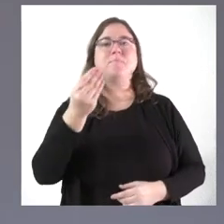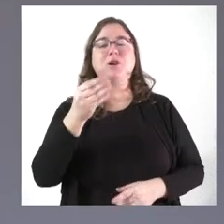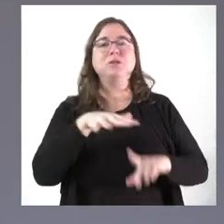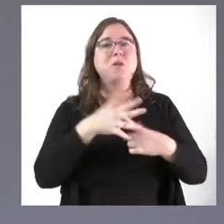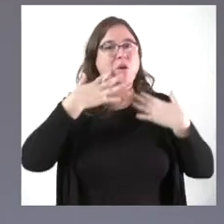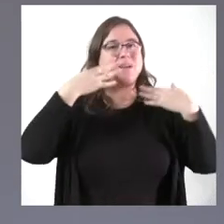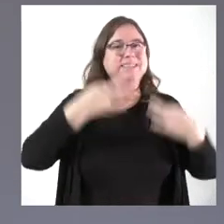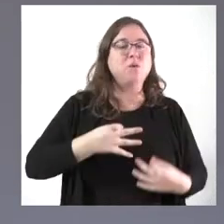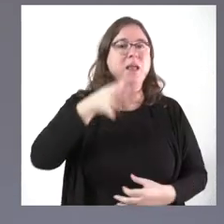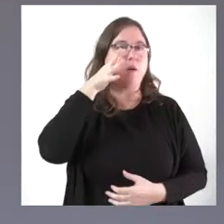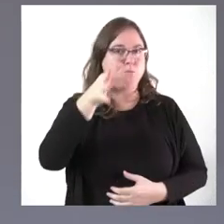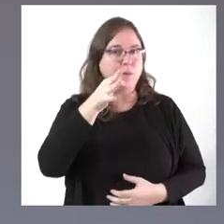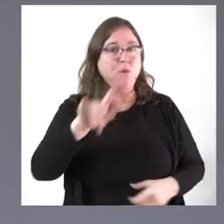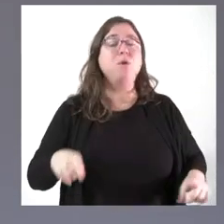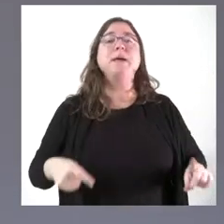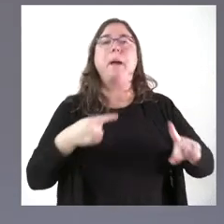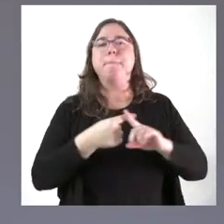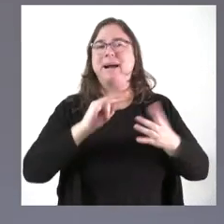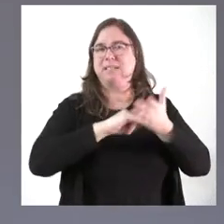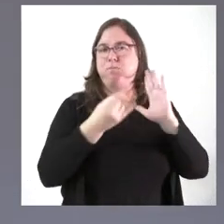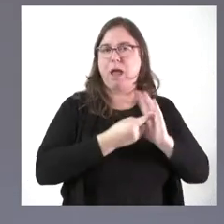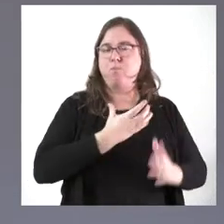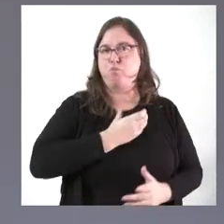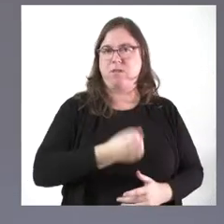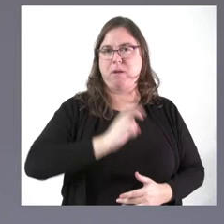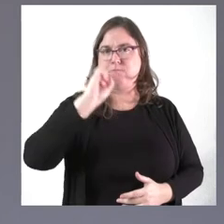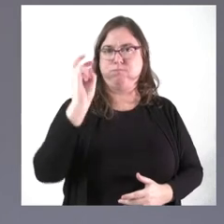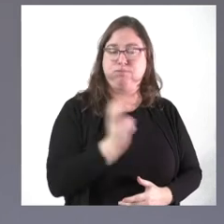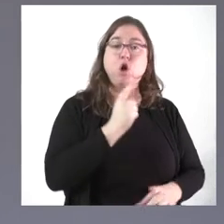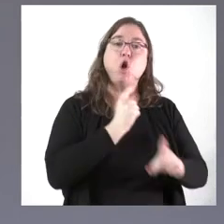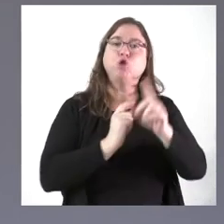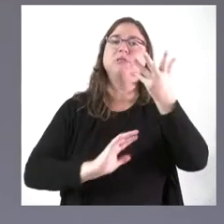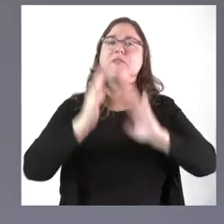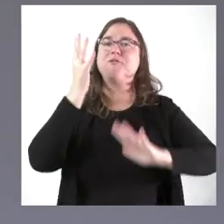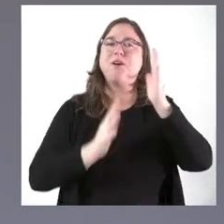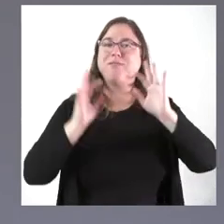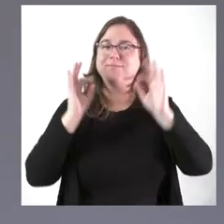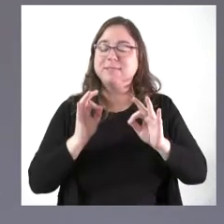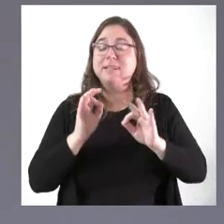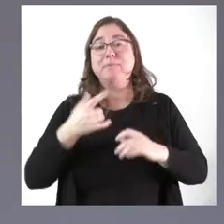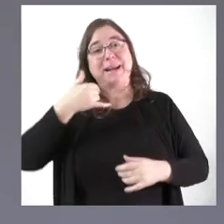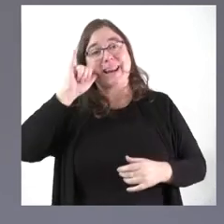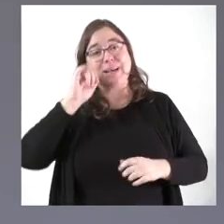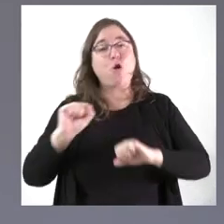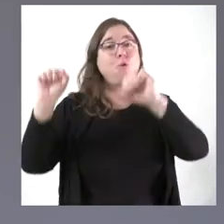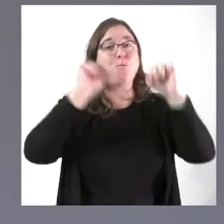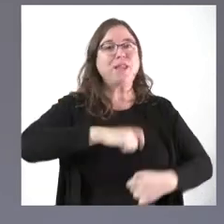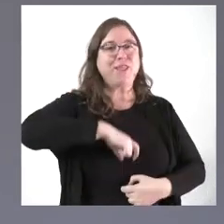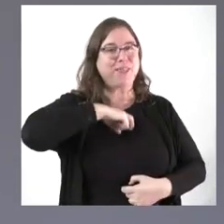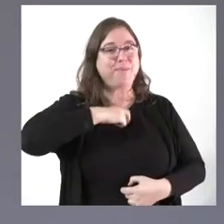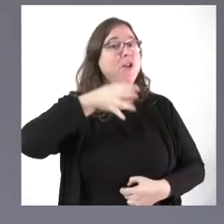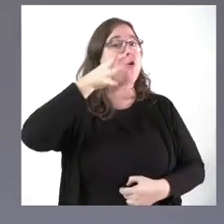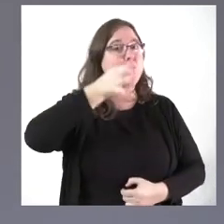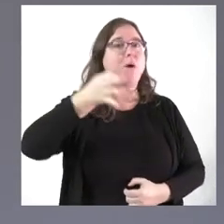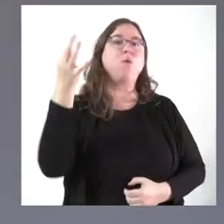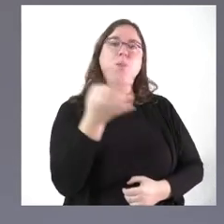de nuestros pueblos y también con una serie de planes municipales de contradicciones forestales de ese riesgo de protección civil que los municipios tienen la obligación